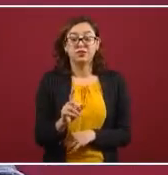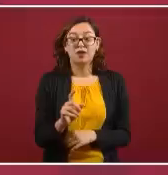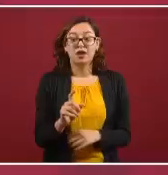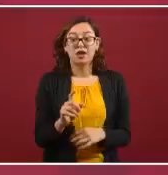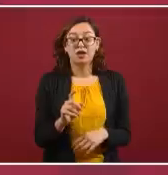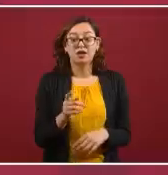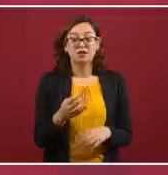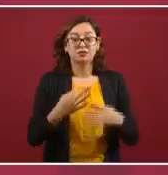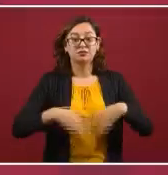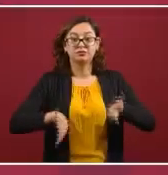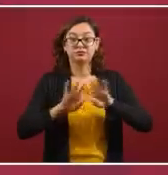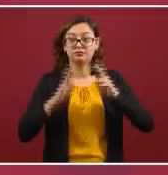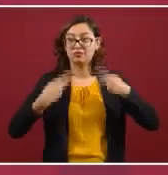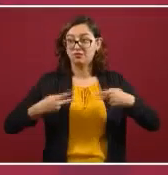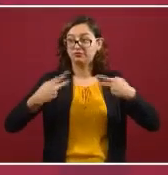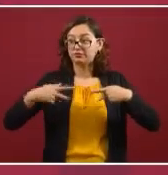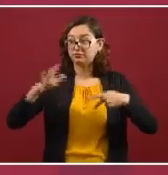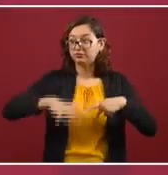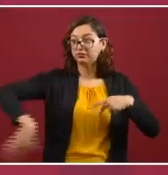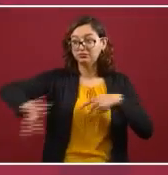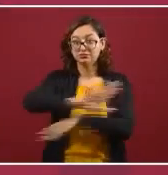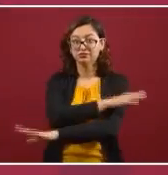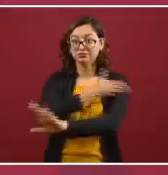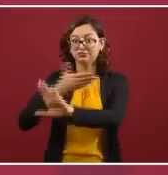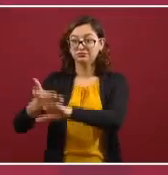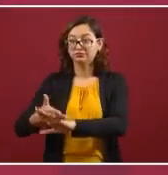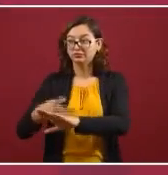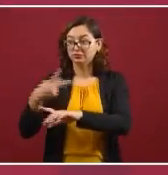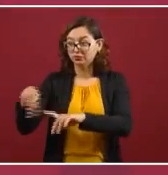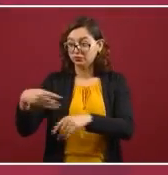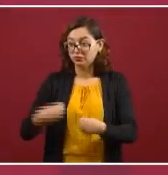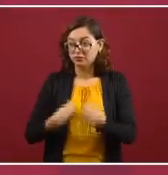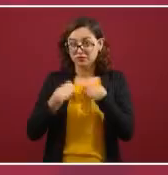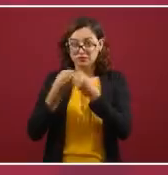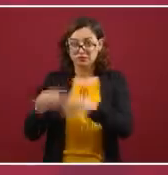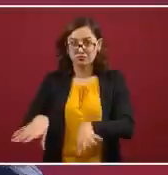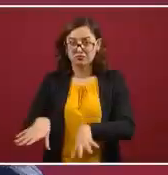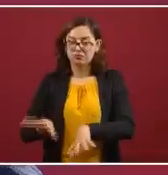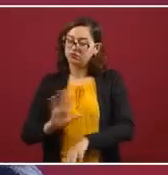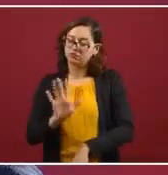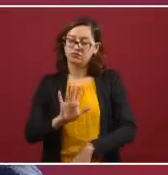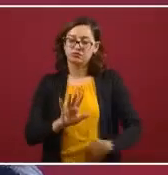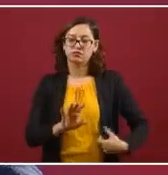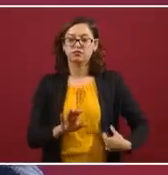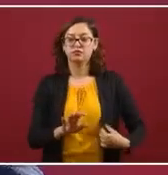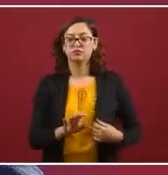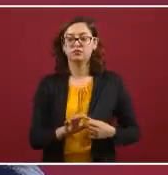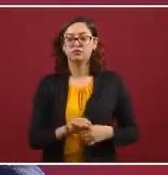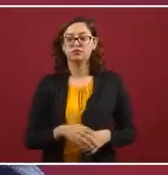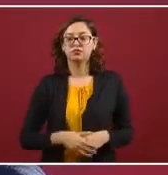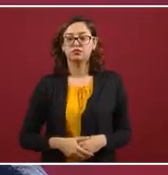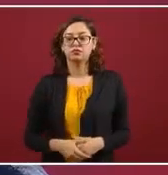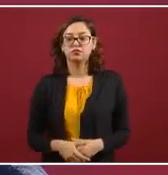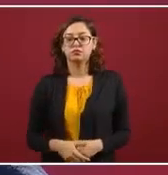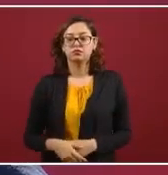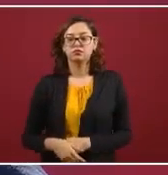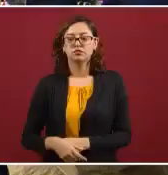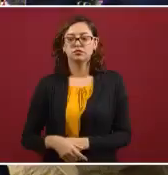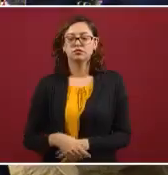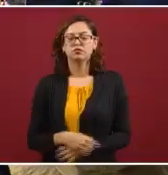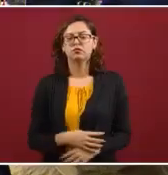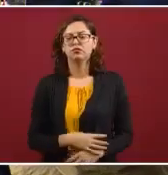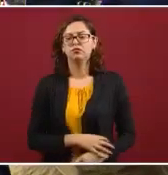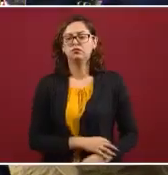población, que se cuide la vida de las personas. Ya hablando de las renuncias con Audomaro y